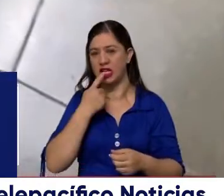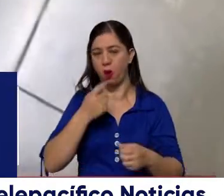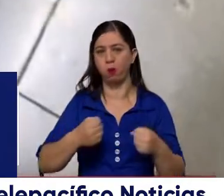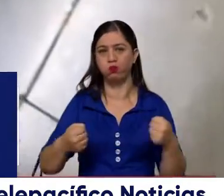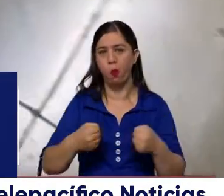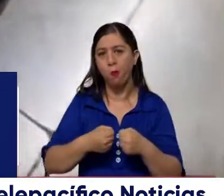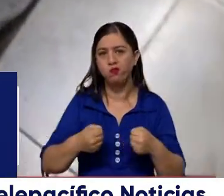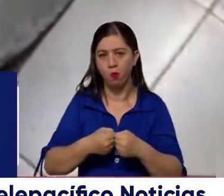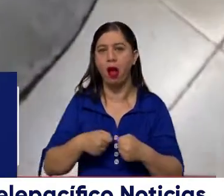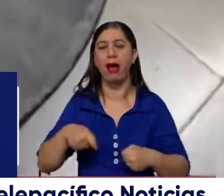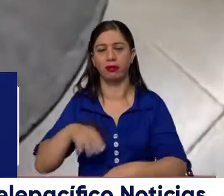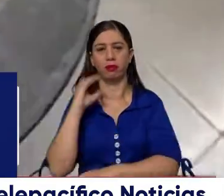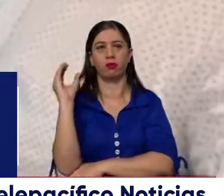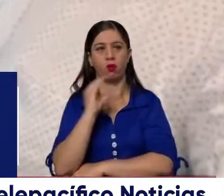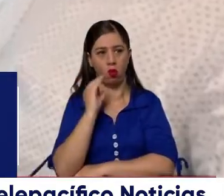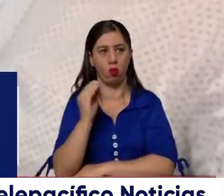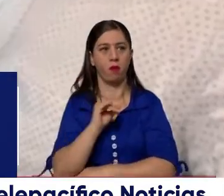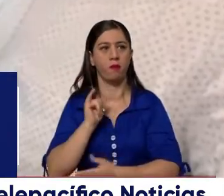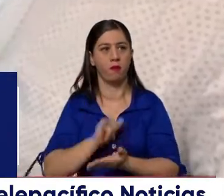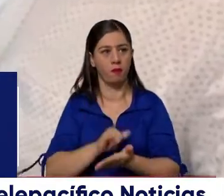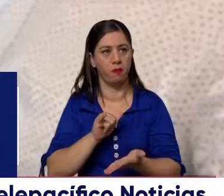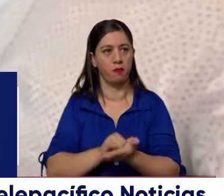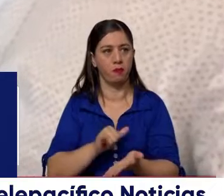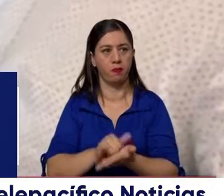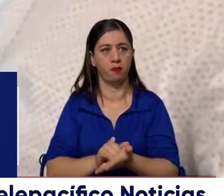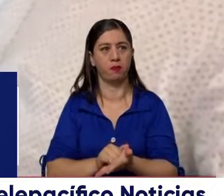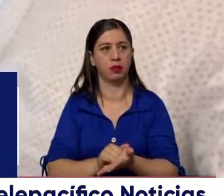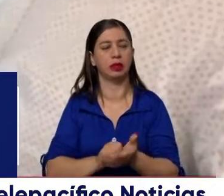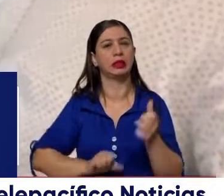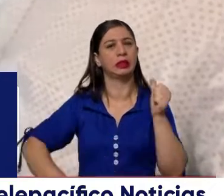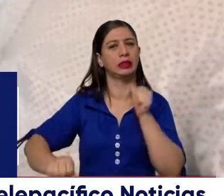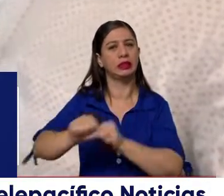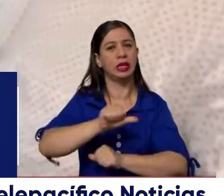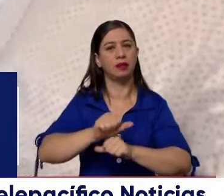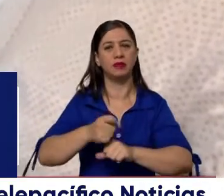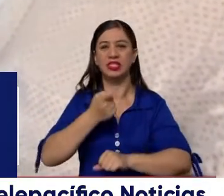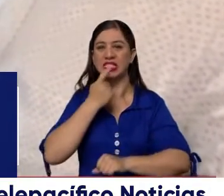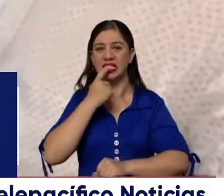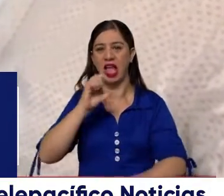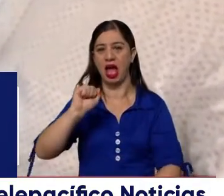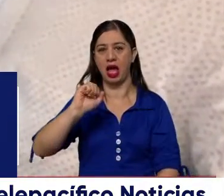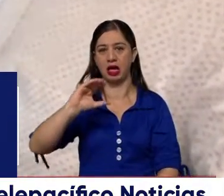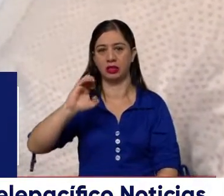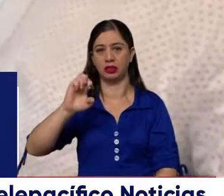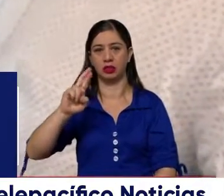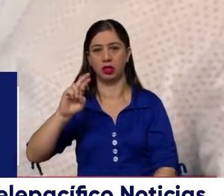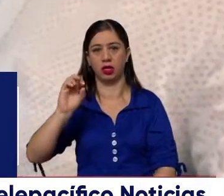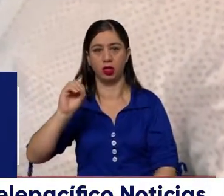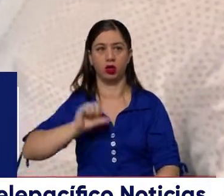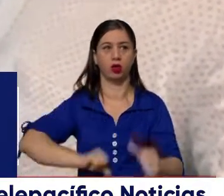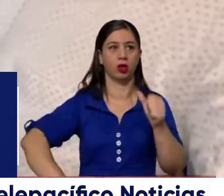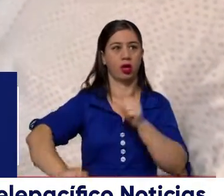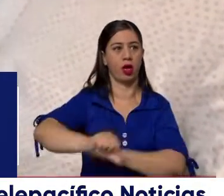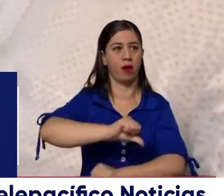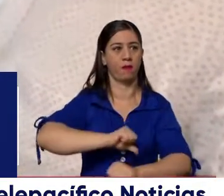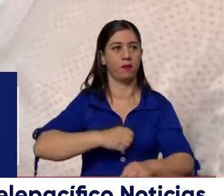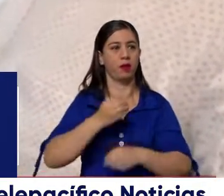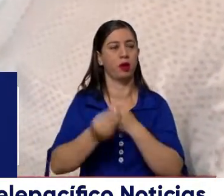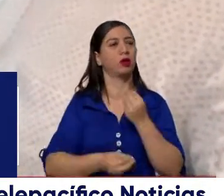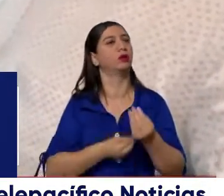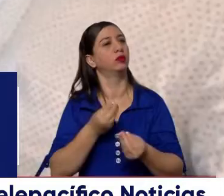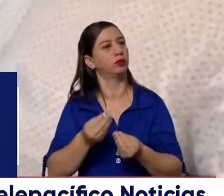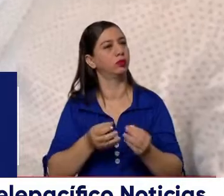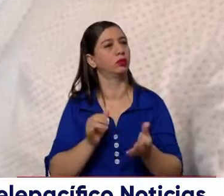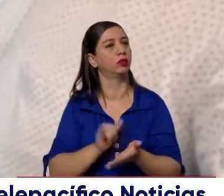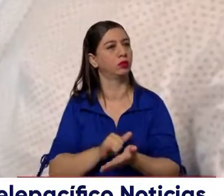son fabricados aquí en Colombia. De igual manera, hemos cambiado las láminas de acero por unas fibras de muy alta resistencia que nos dan las